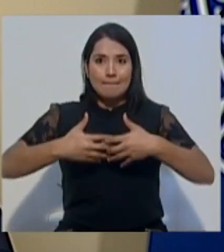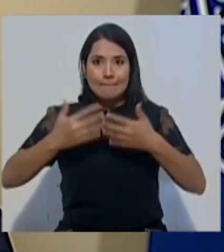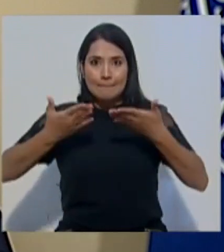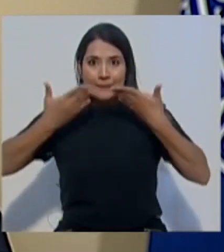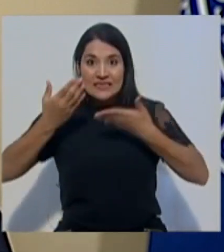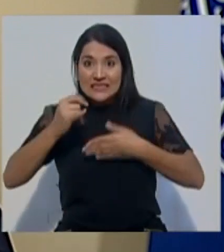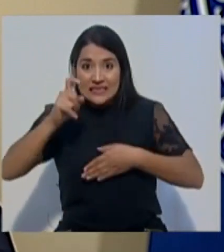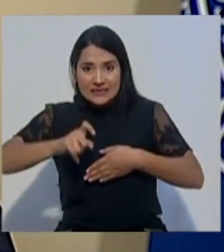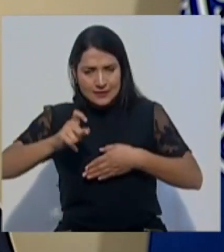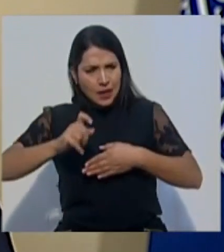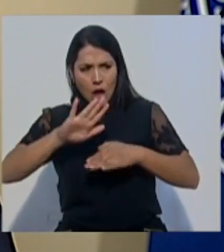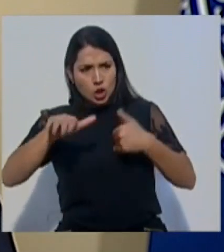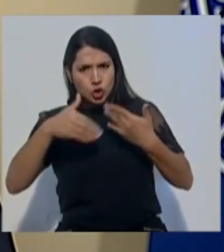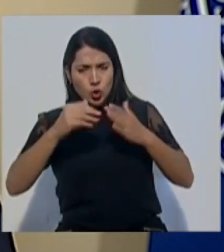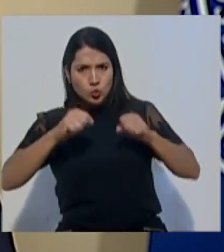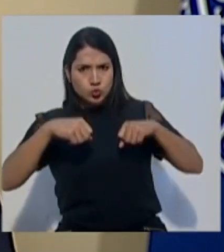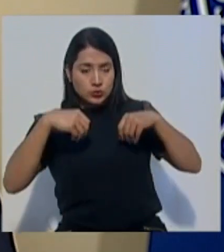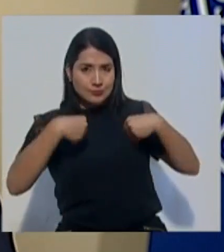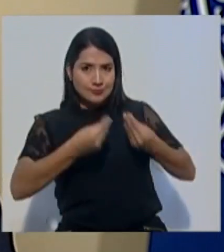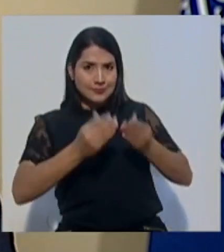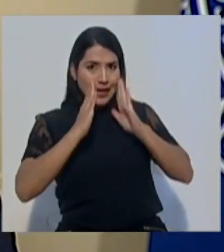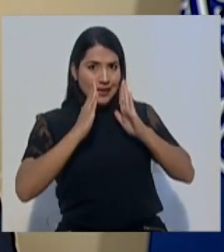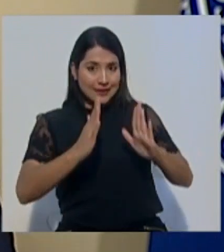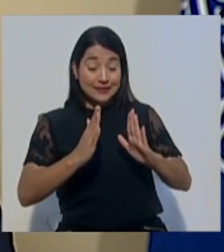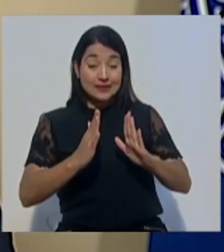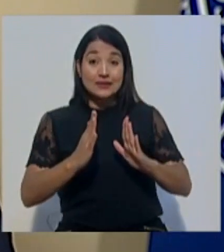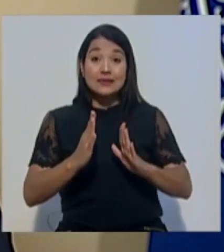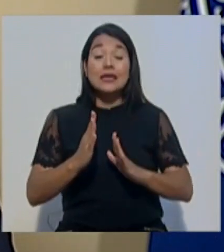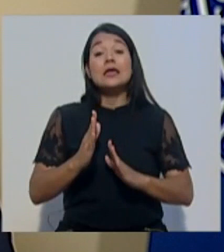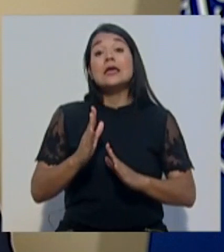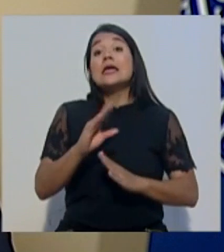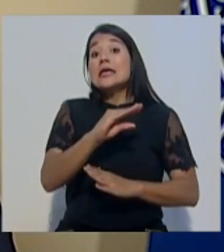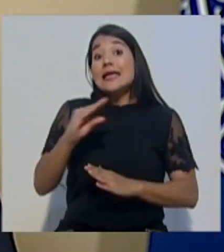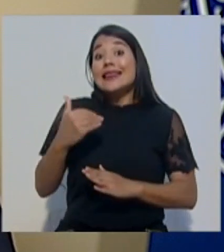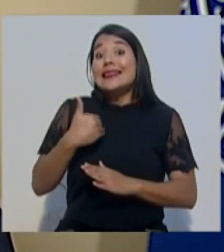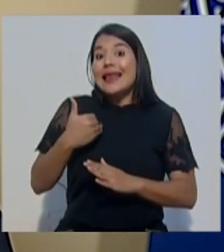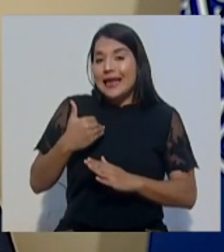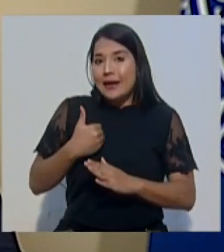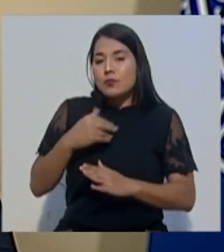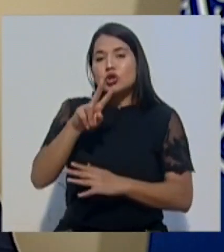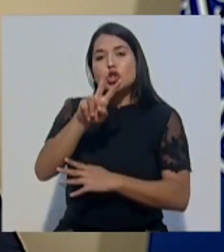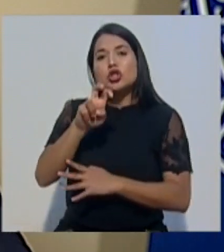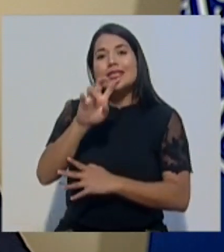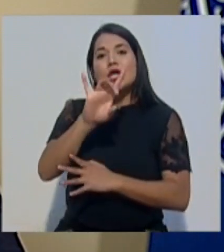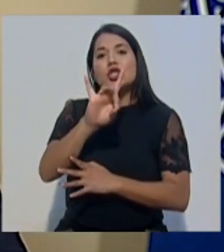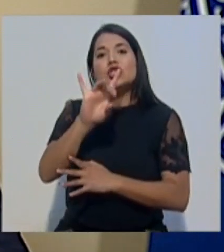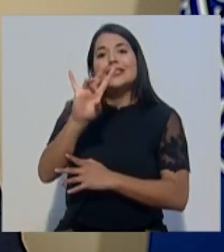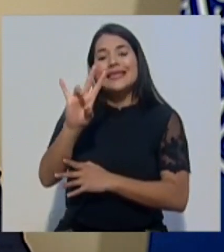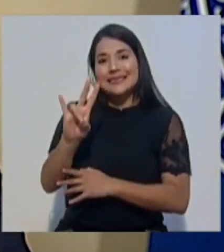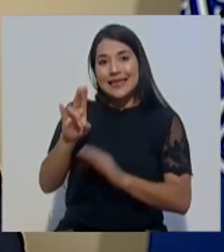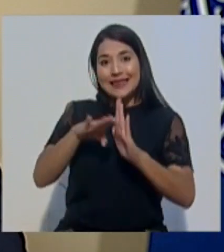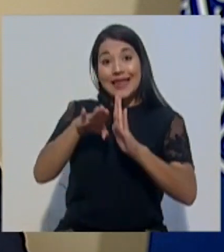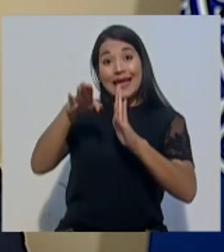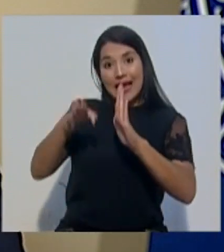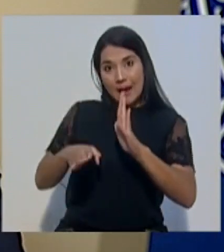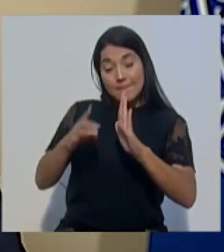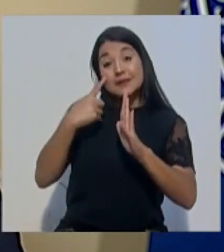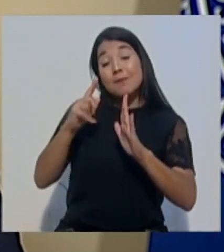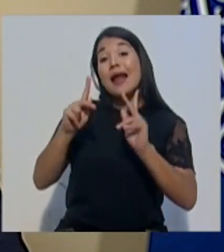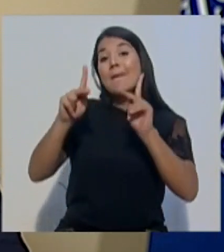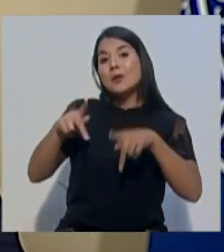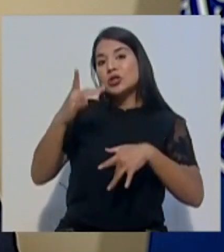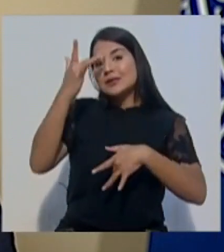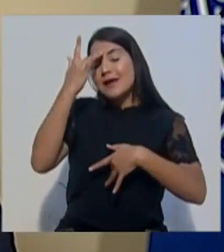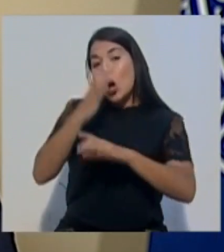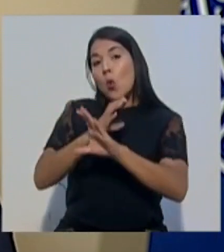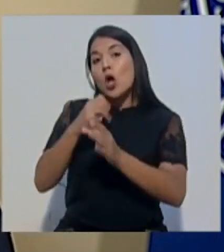proyectando llegar a tener 287 camas. Es decir, este esfuerzo ha rendido